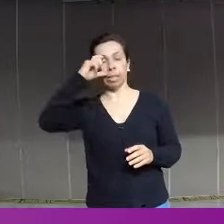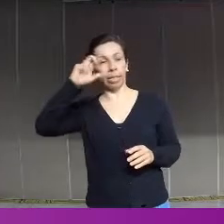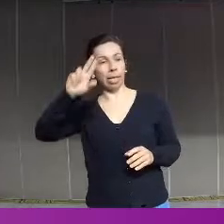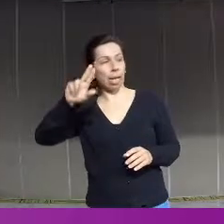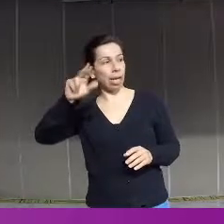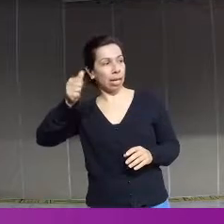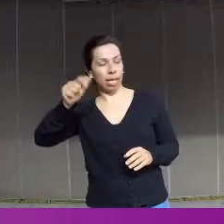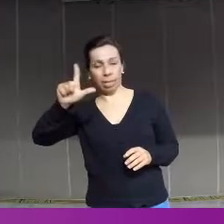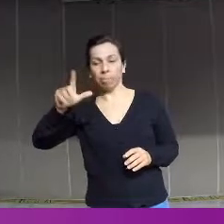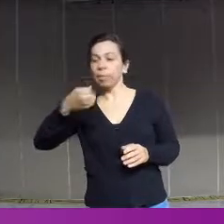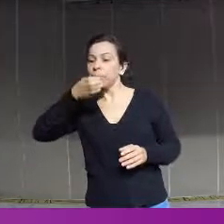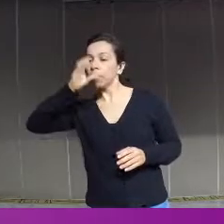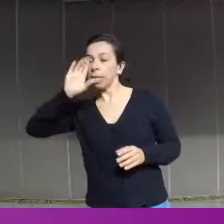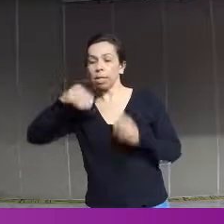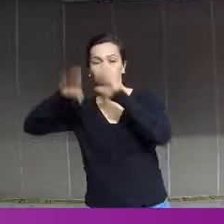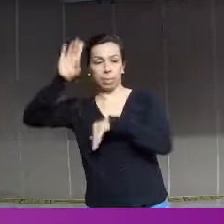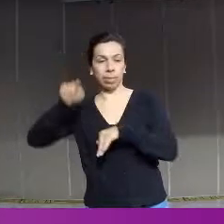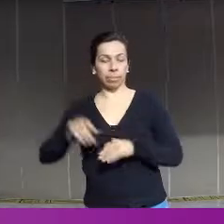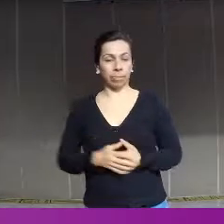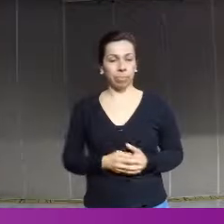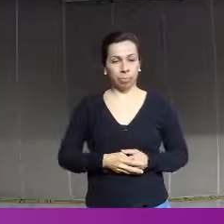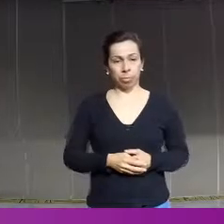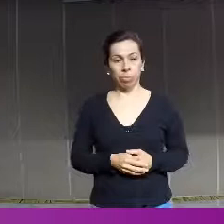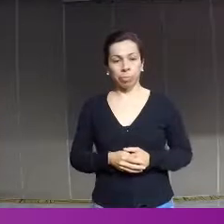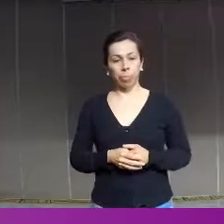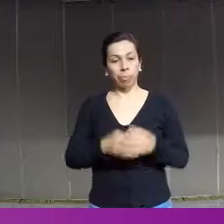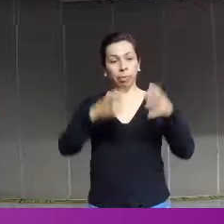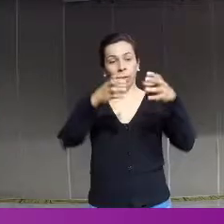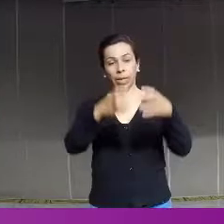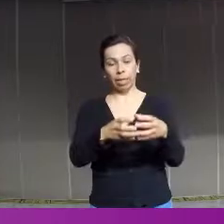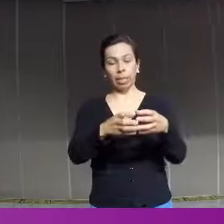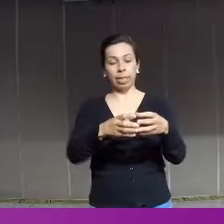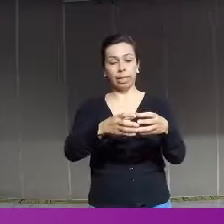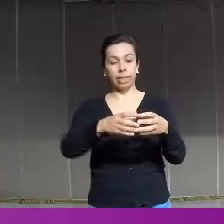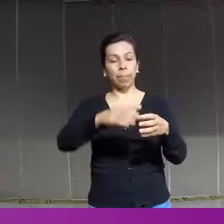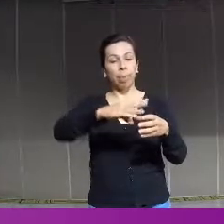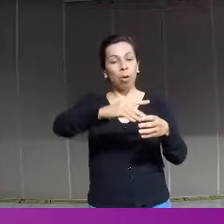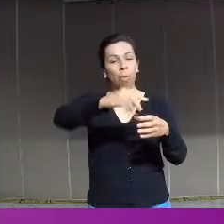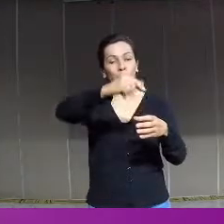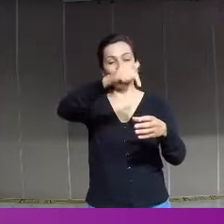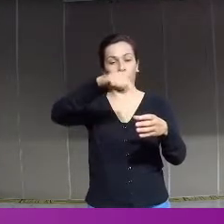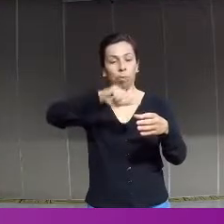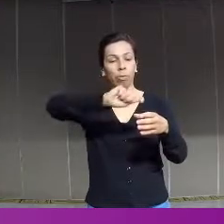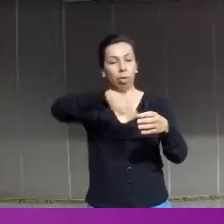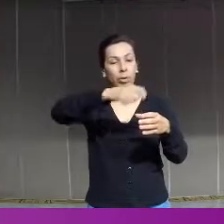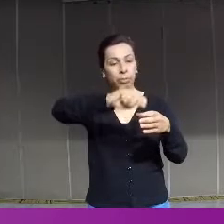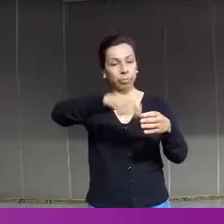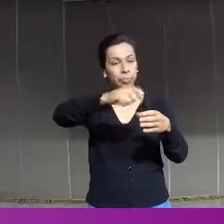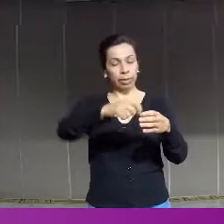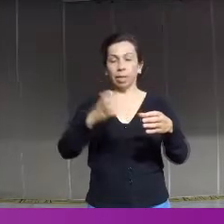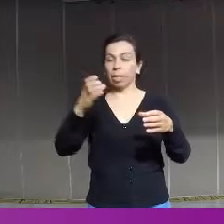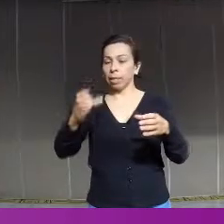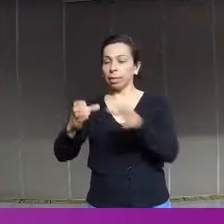Bueno, el espesante es un elemento que se utiliza para espesar los líquidos